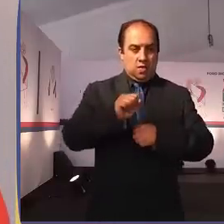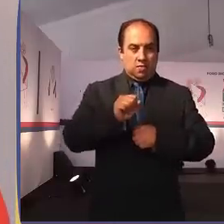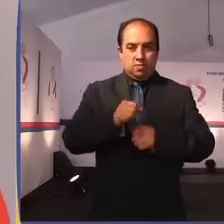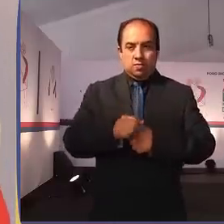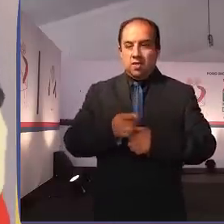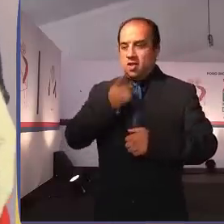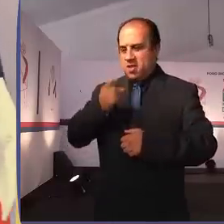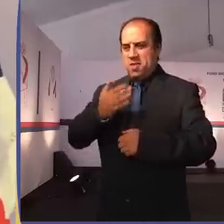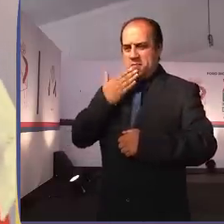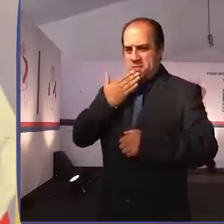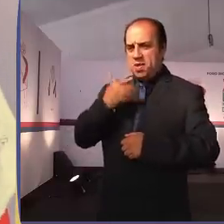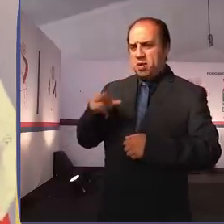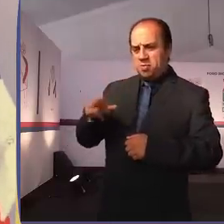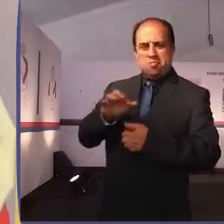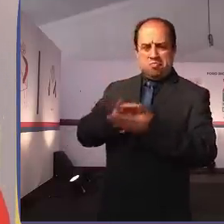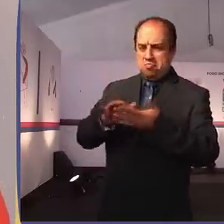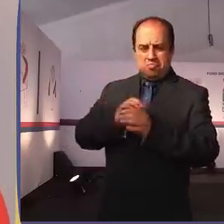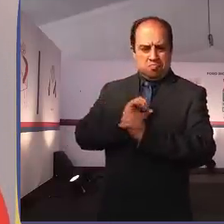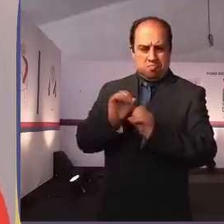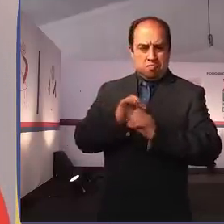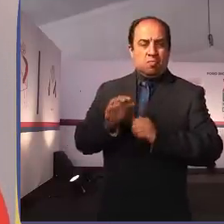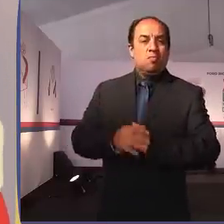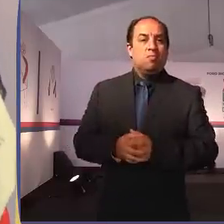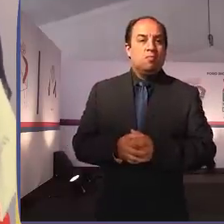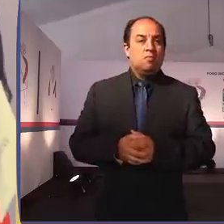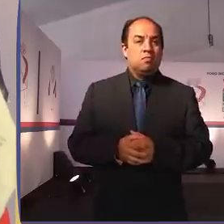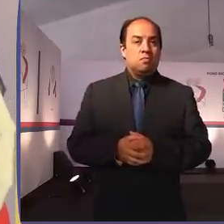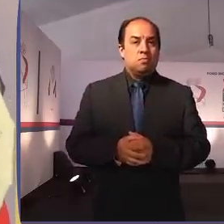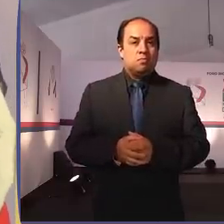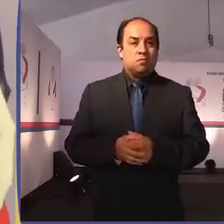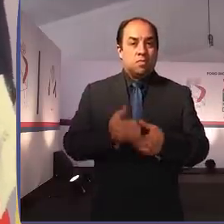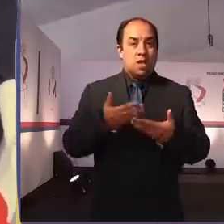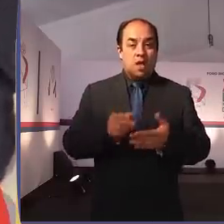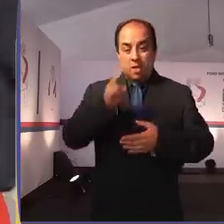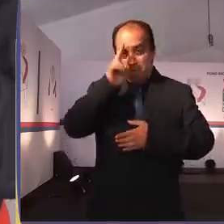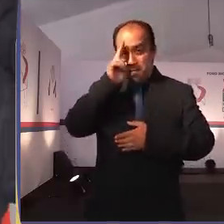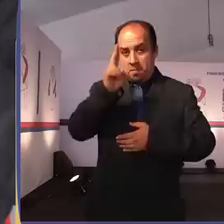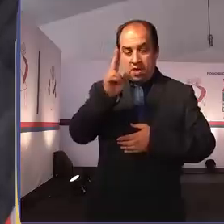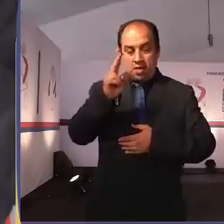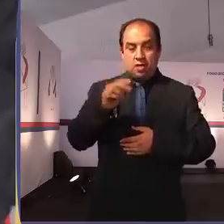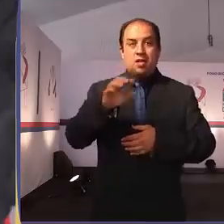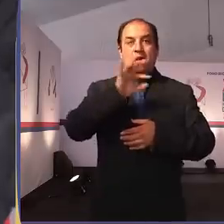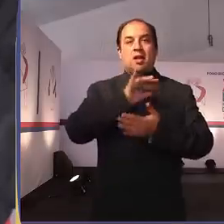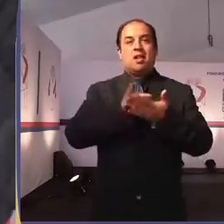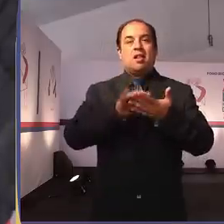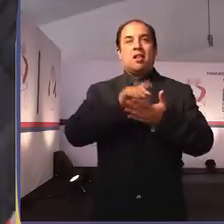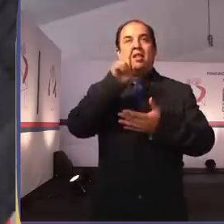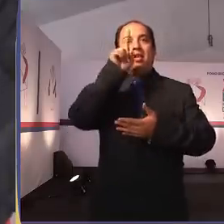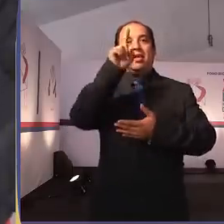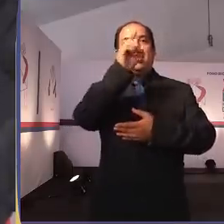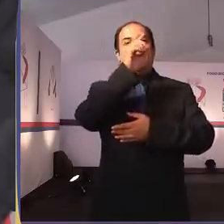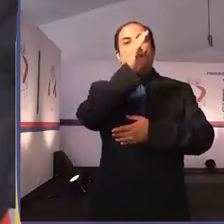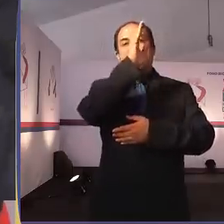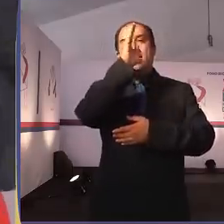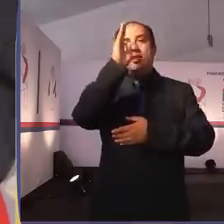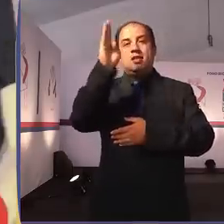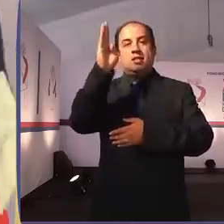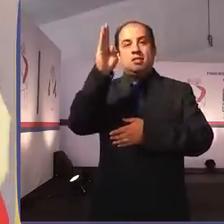qué bueno que no vas a leer. Porque era el momento de prohibirte que leyeras los libros que están ahí en el